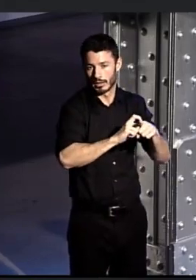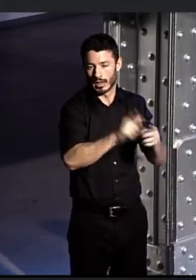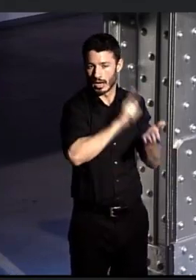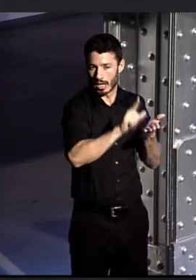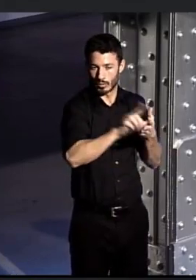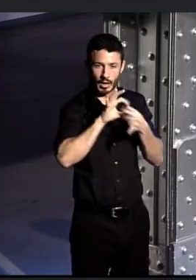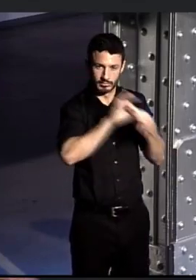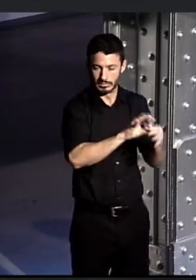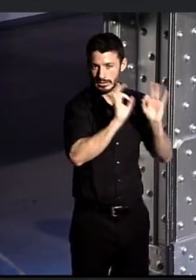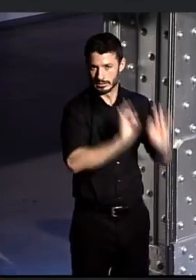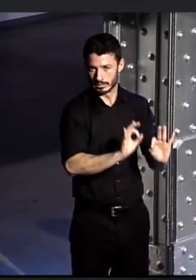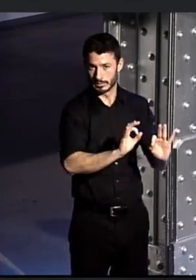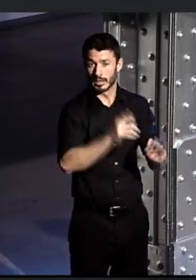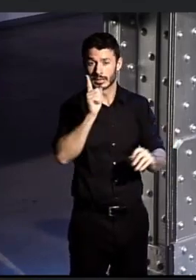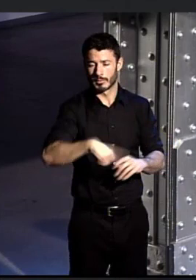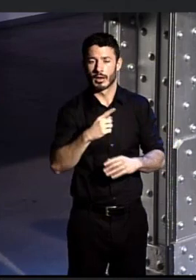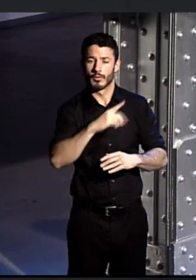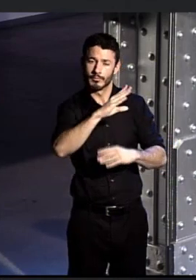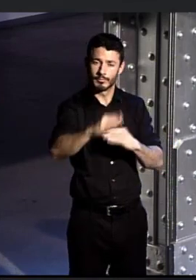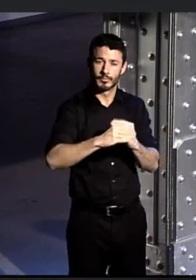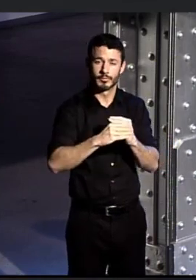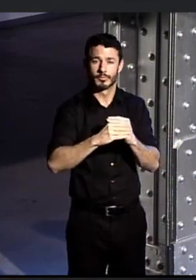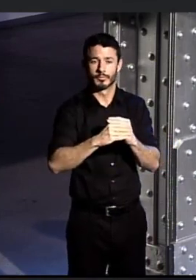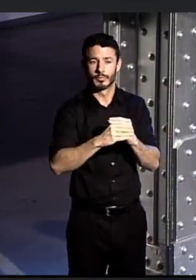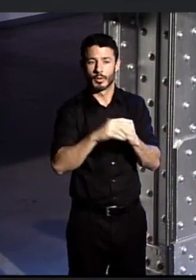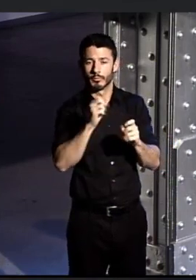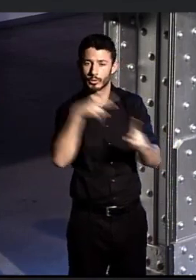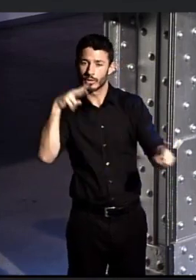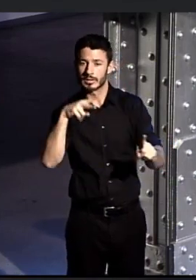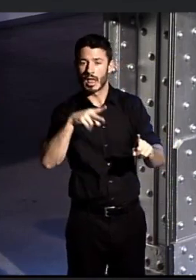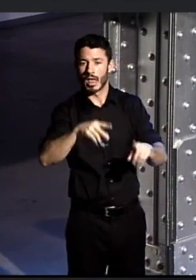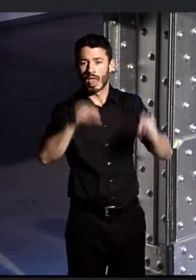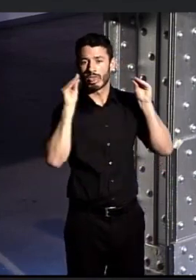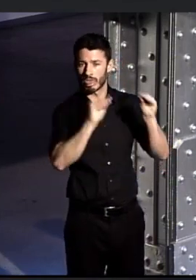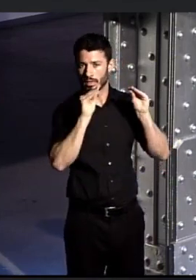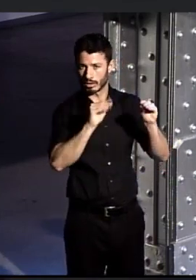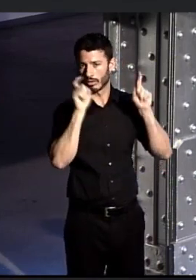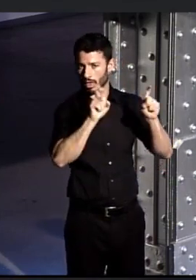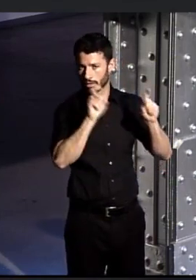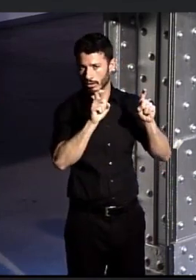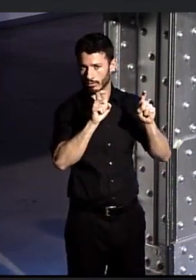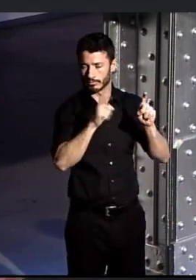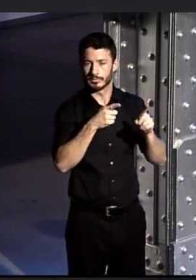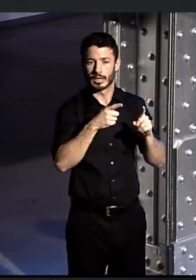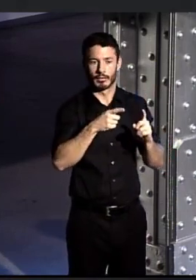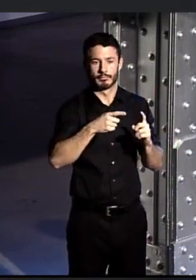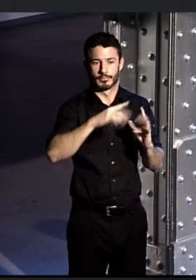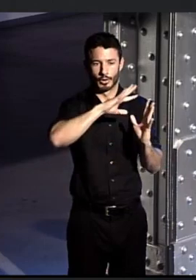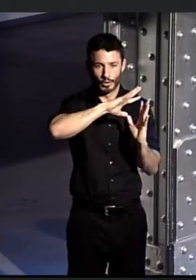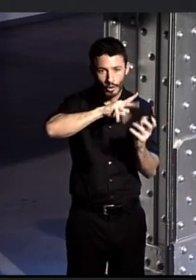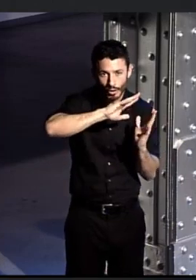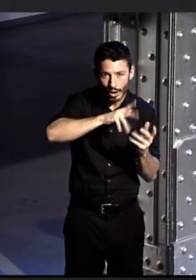divertido. Y bueno, luego le añade el factor didáctico, que son las exploraciones, los conocimientos geográficos, etnográficos, las latitudes, todos estos